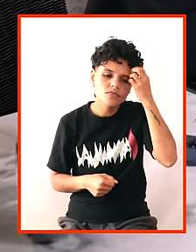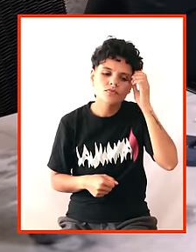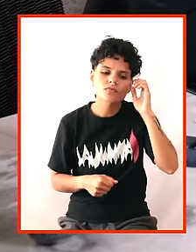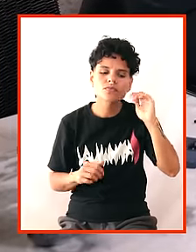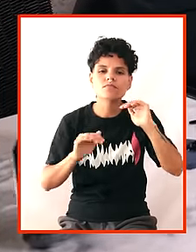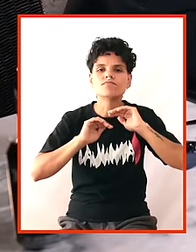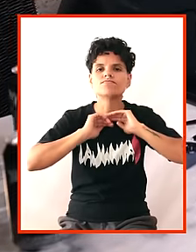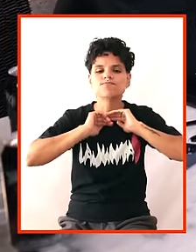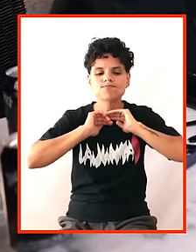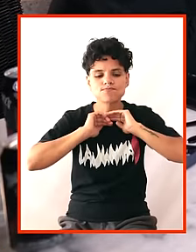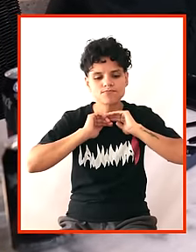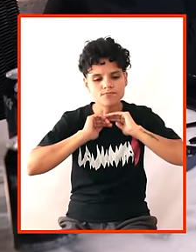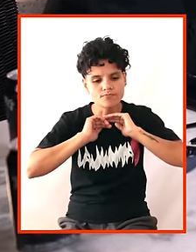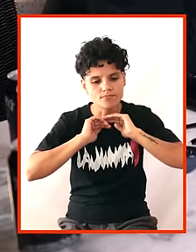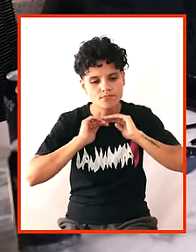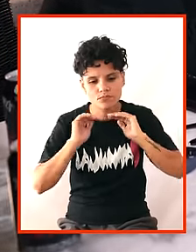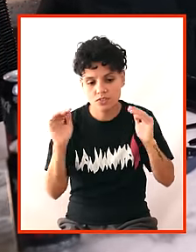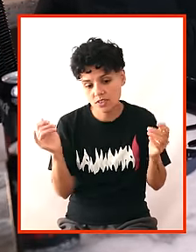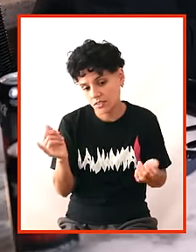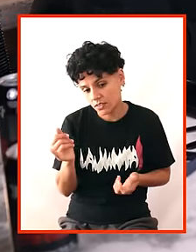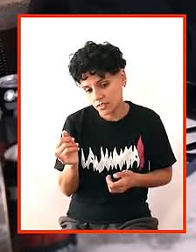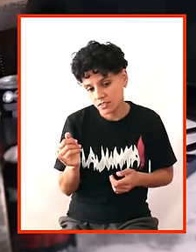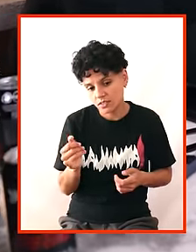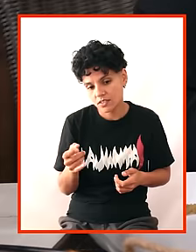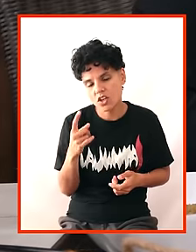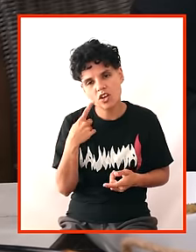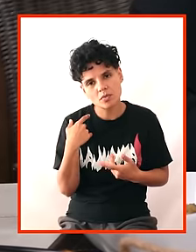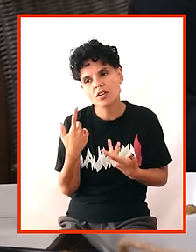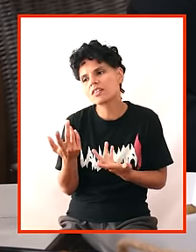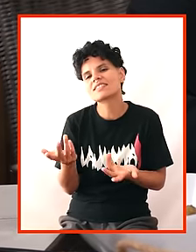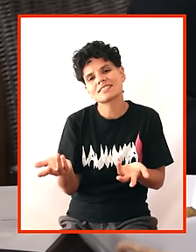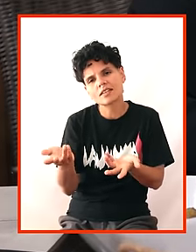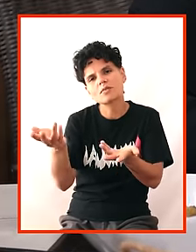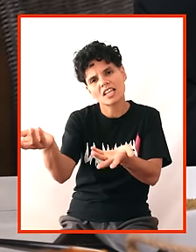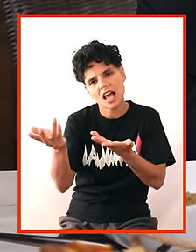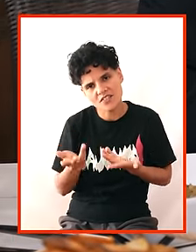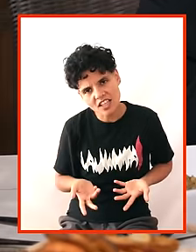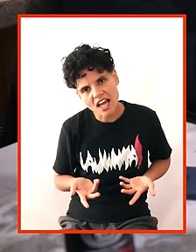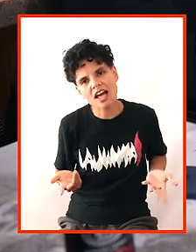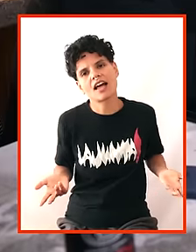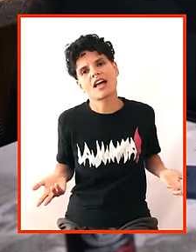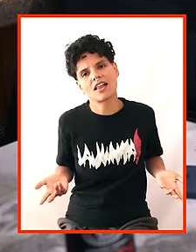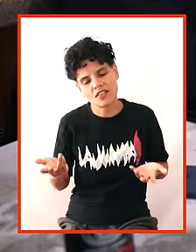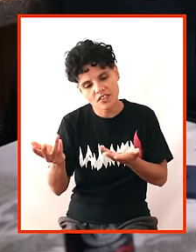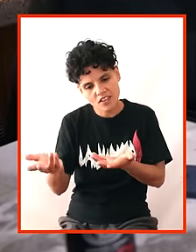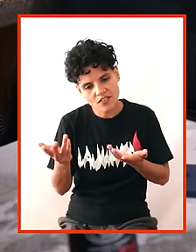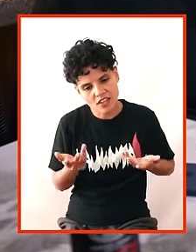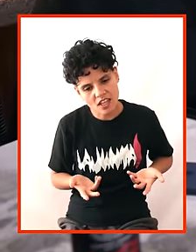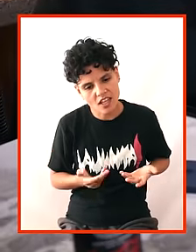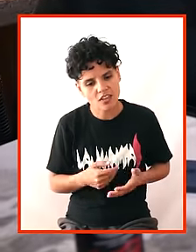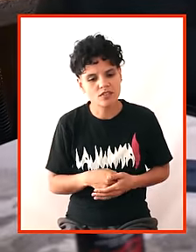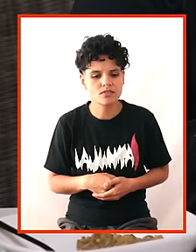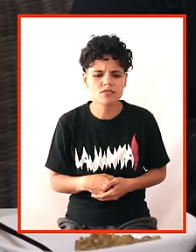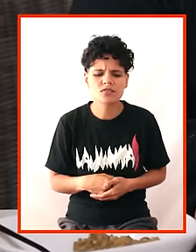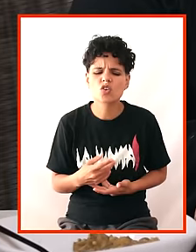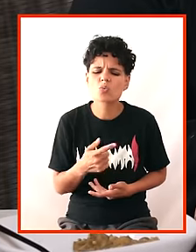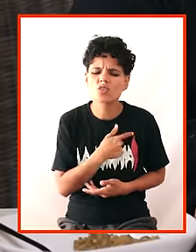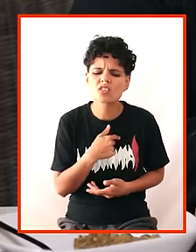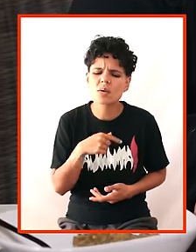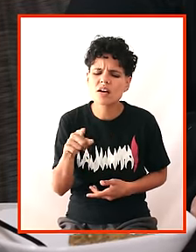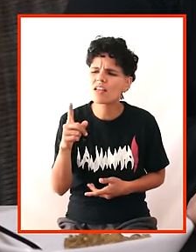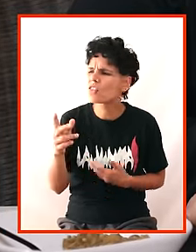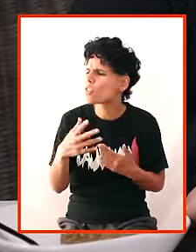No solado. ¿Sí? Lo dijo. Sí. No, pero está invitado. Sí. ¿Cómo se llama esa calle donde jugamos?